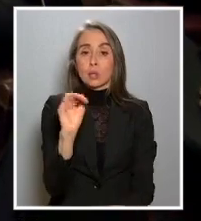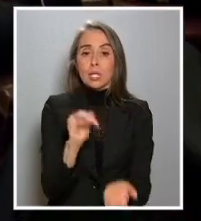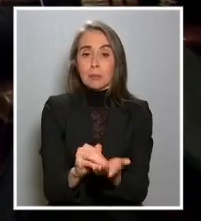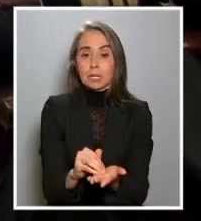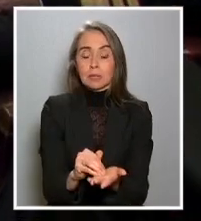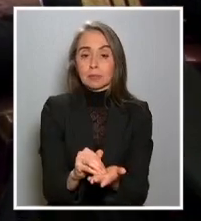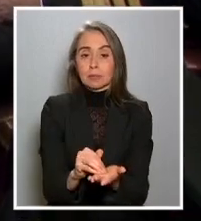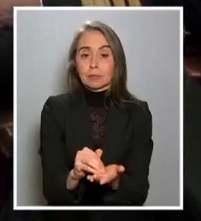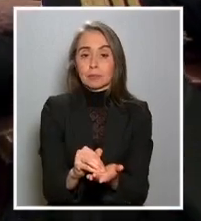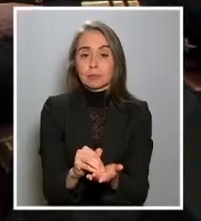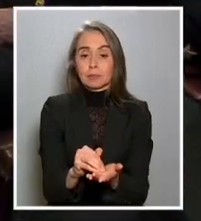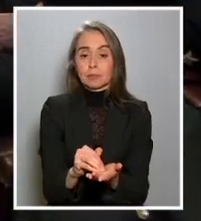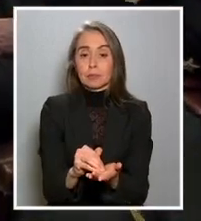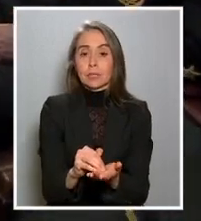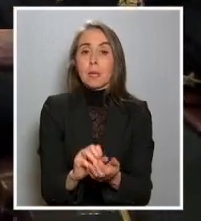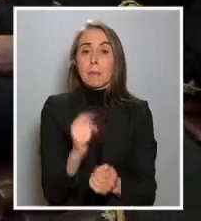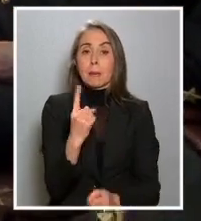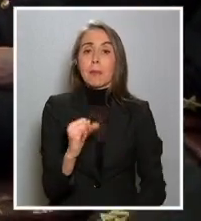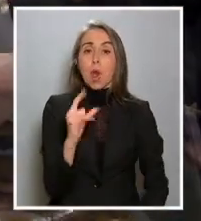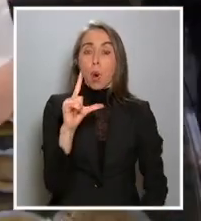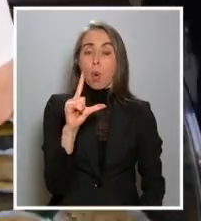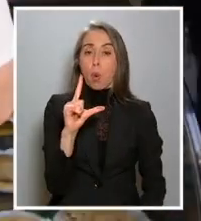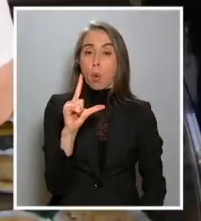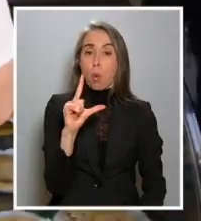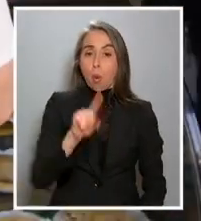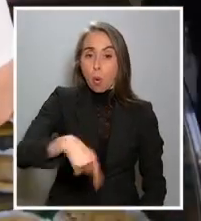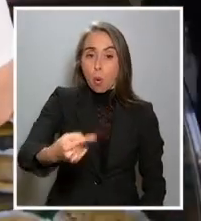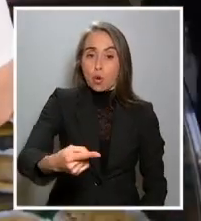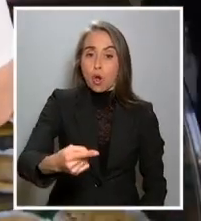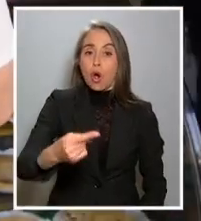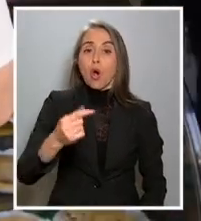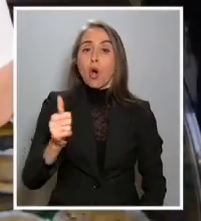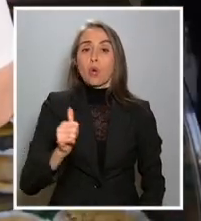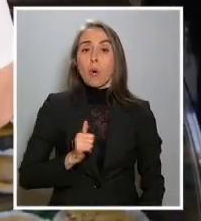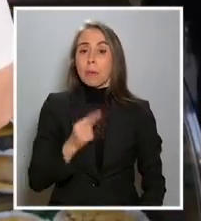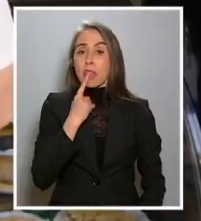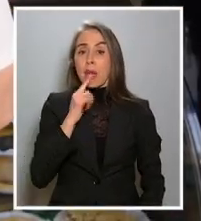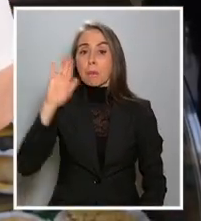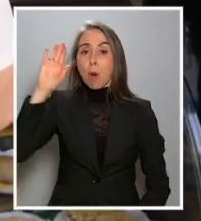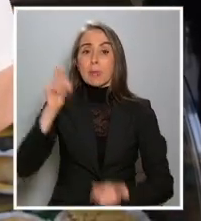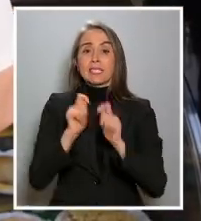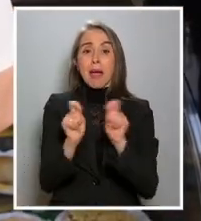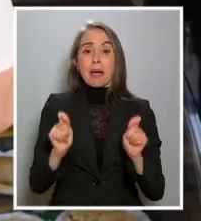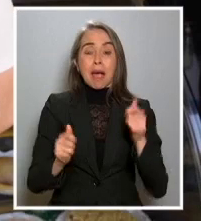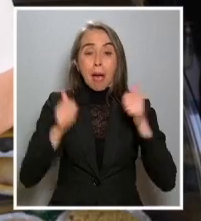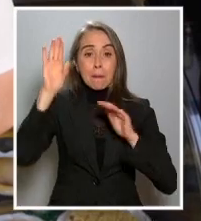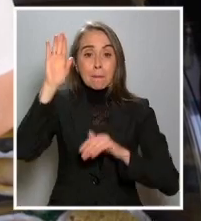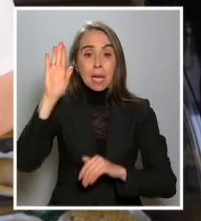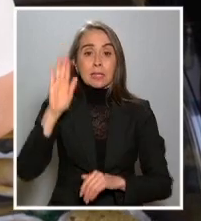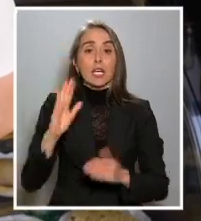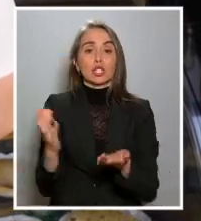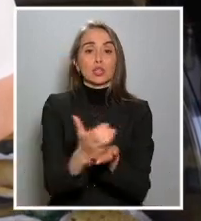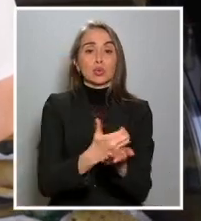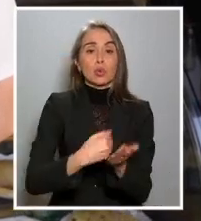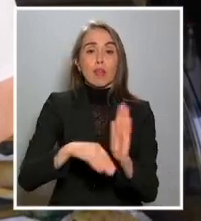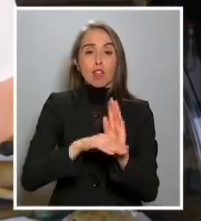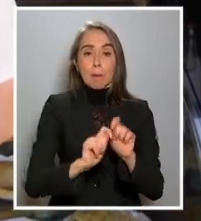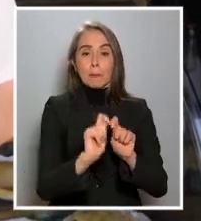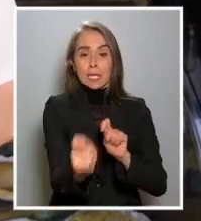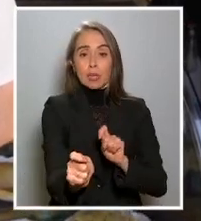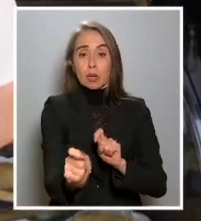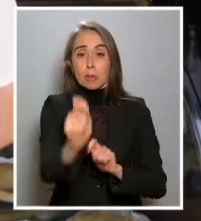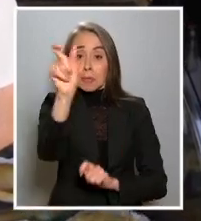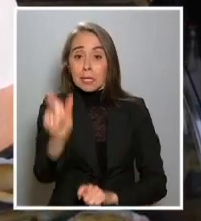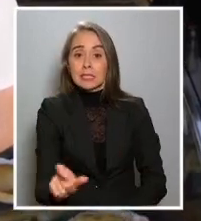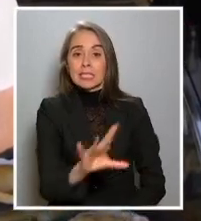pesos. El 1 de julio habremos cumplido con nuestra promesa de llegar a un salario mínimo de 500